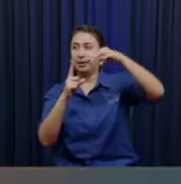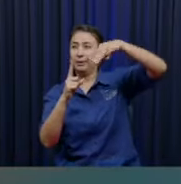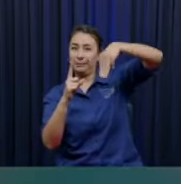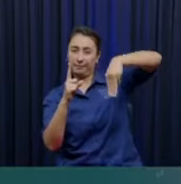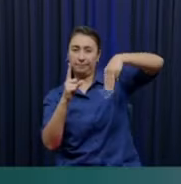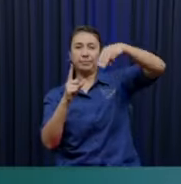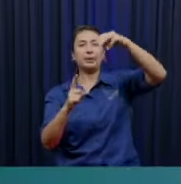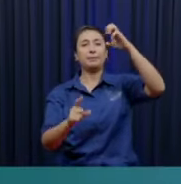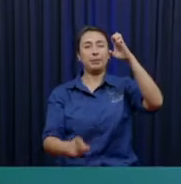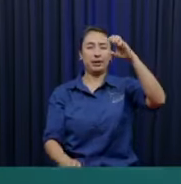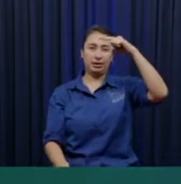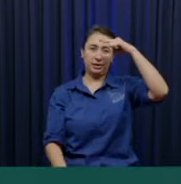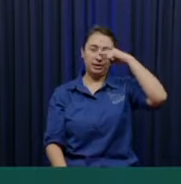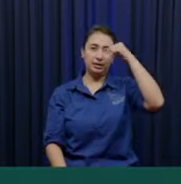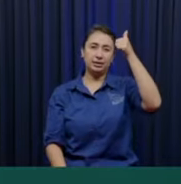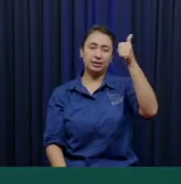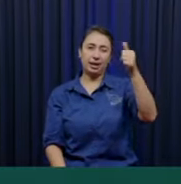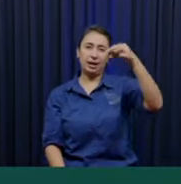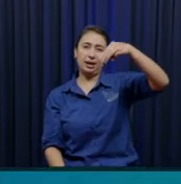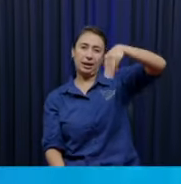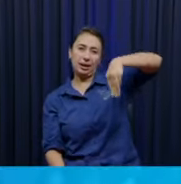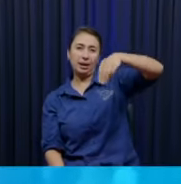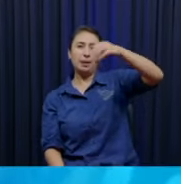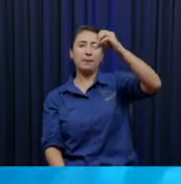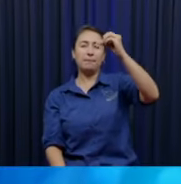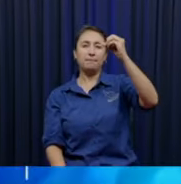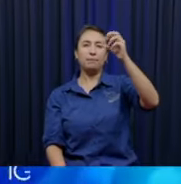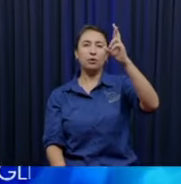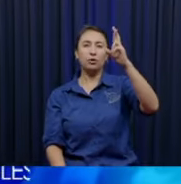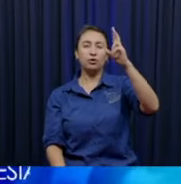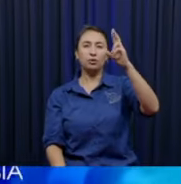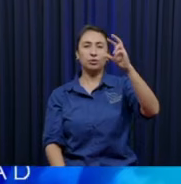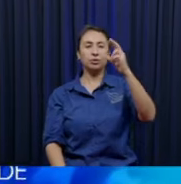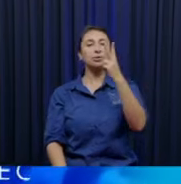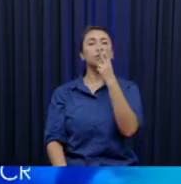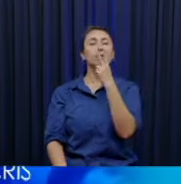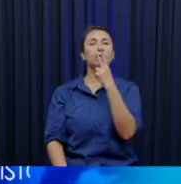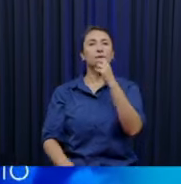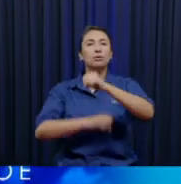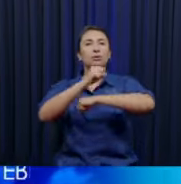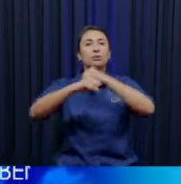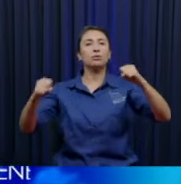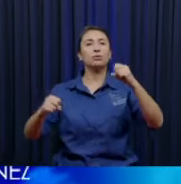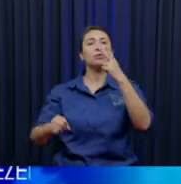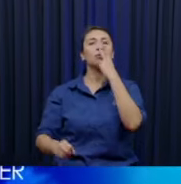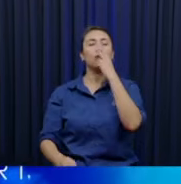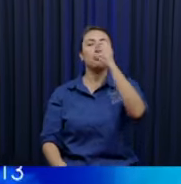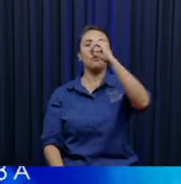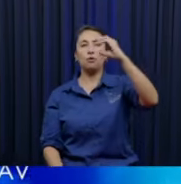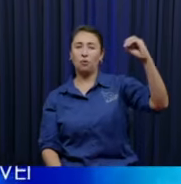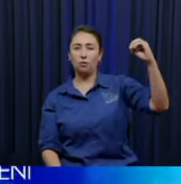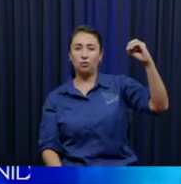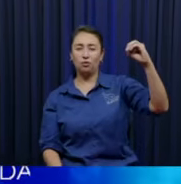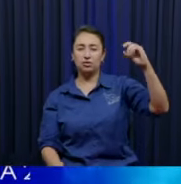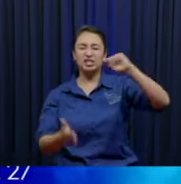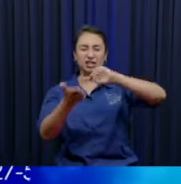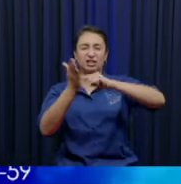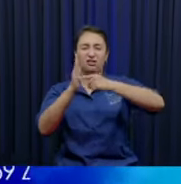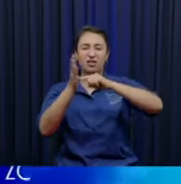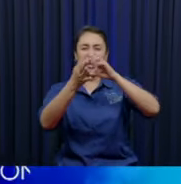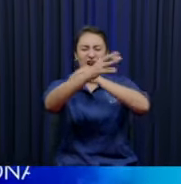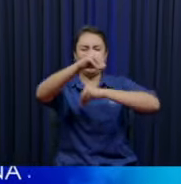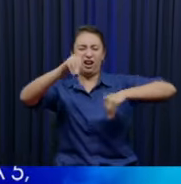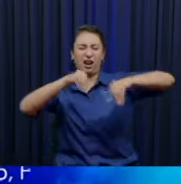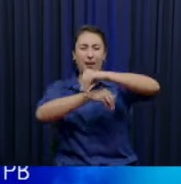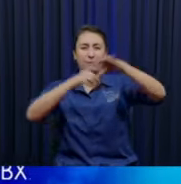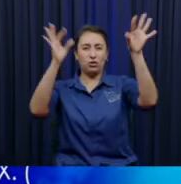yo. Y dice Eclesiastés, ¿quién como el sabio? ¿Quién otro sabe explicar una cosa?